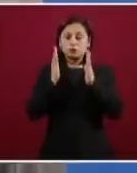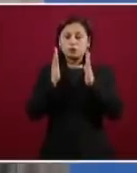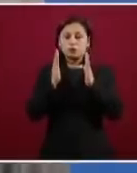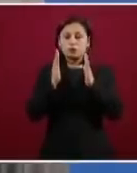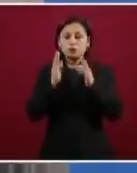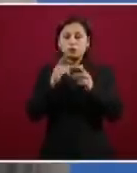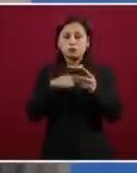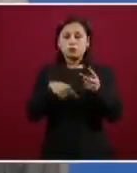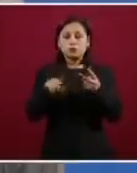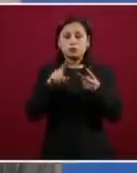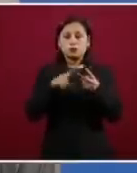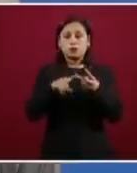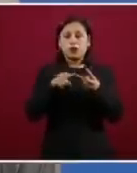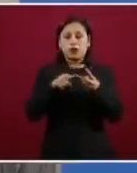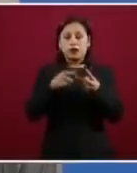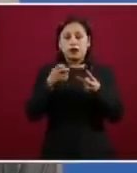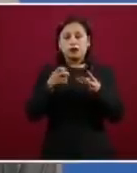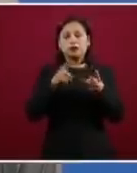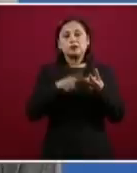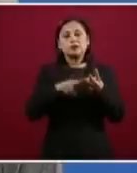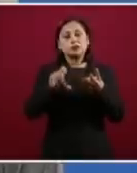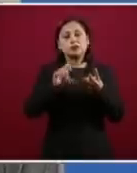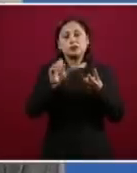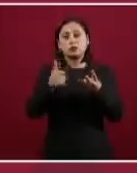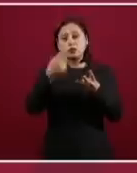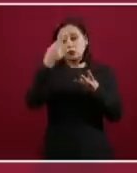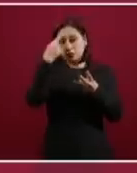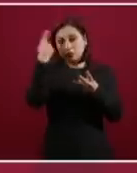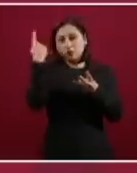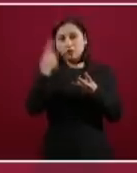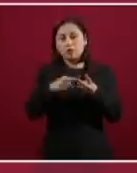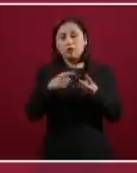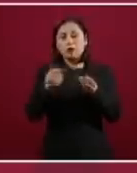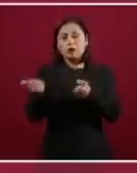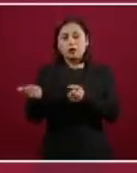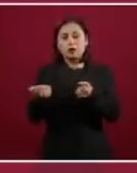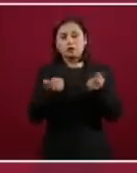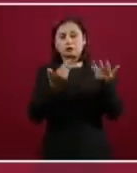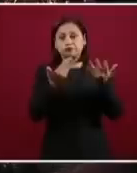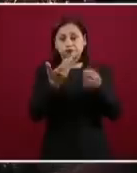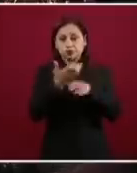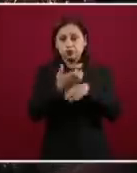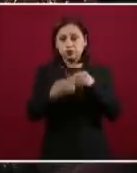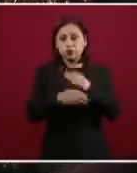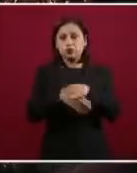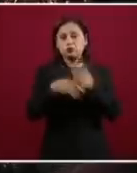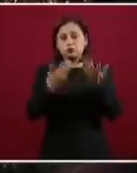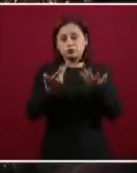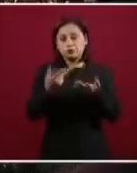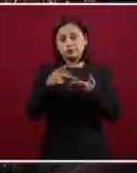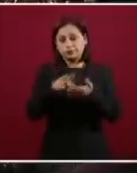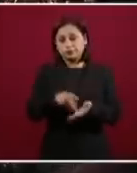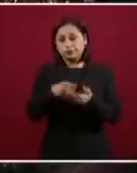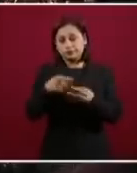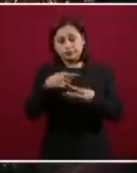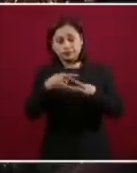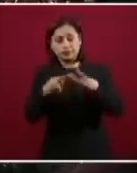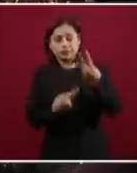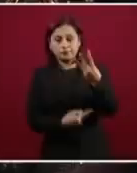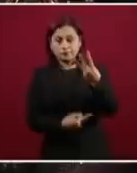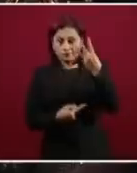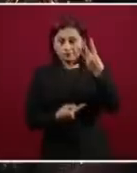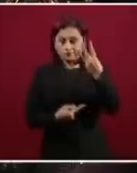y un tren de carga. Esa es la otra modalidad. Por lo que comentaba aquí